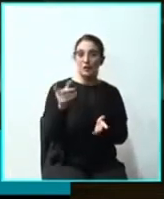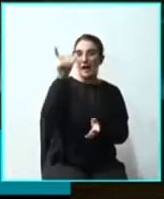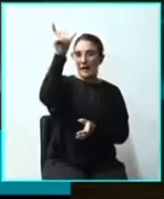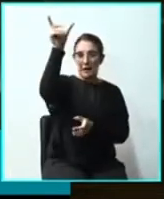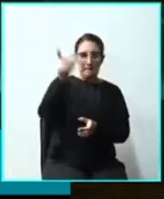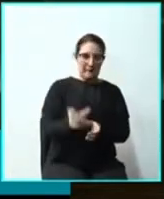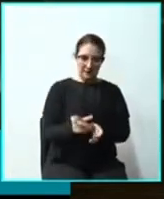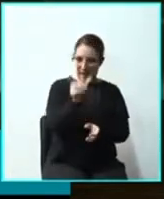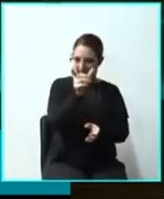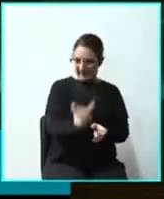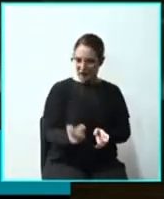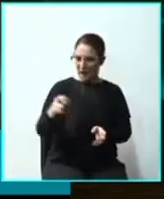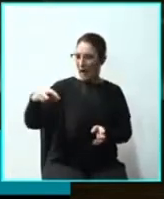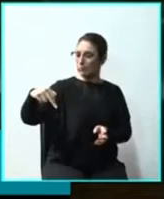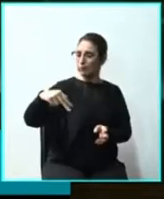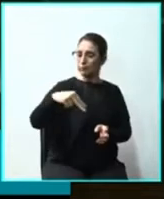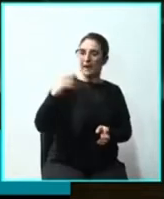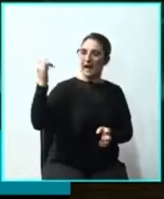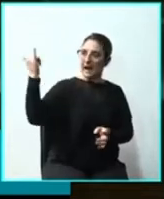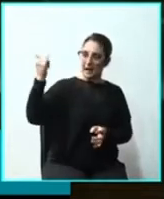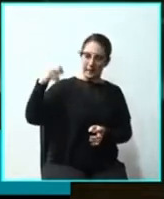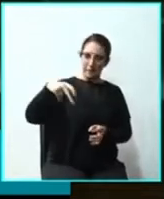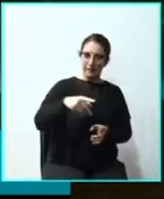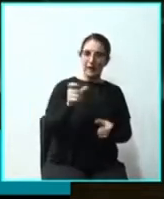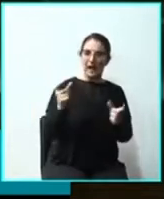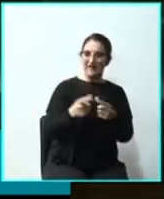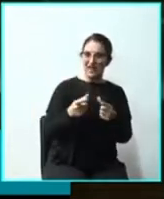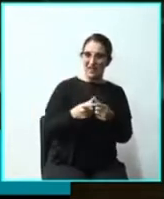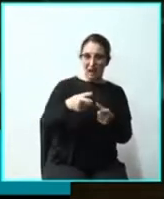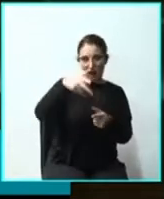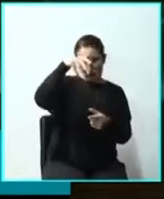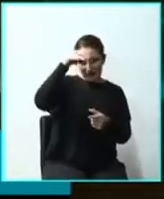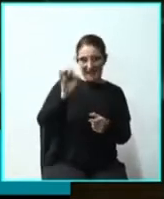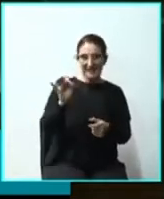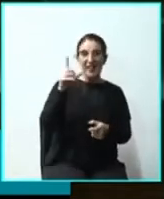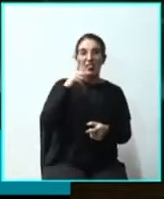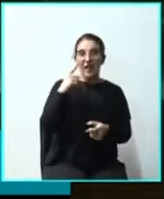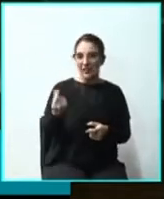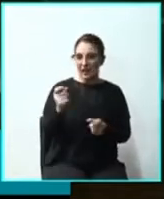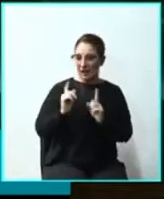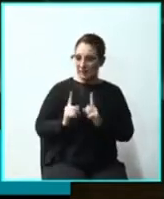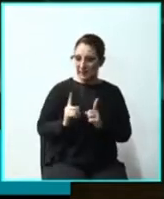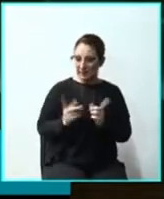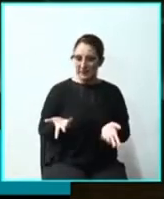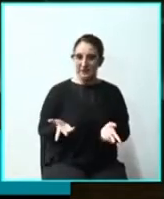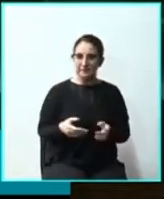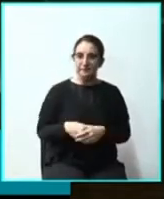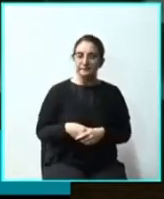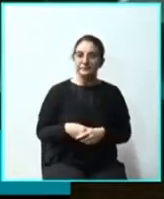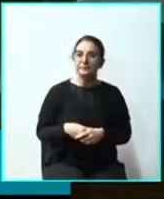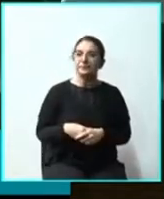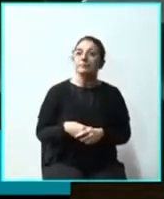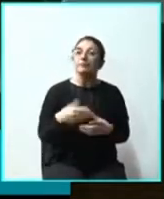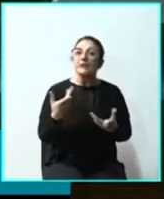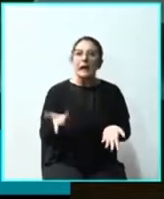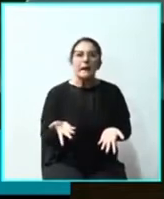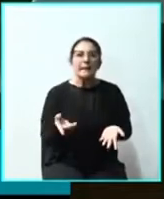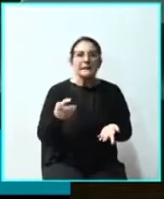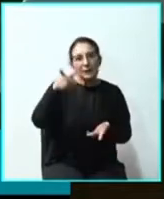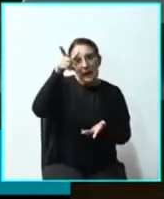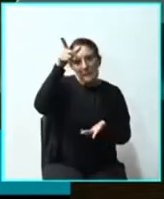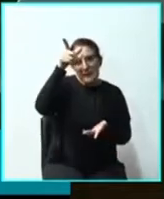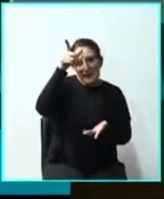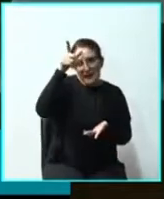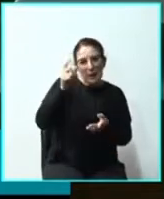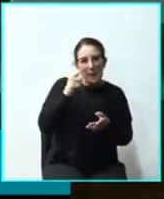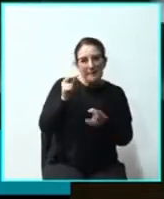grabado. Pero, sin embargo, podría esa filmación durar más tiempo si hubiese una investigación policial en curso o